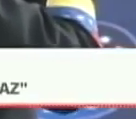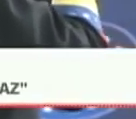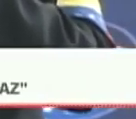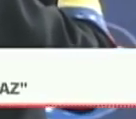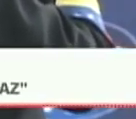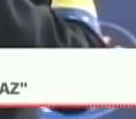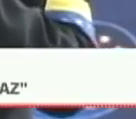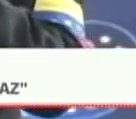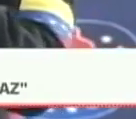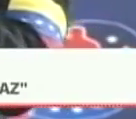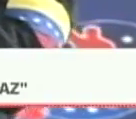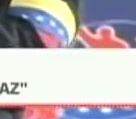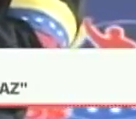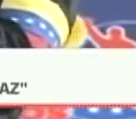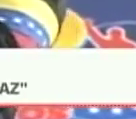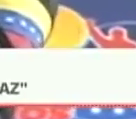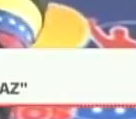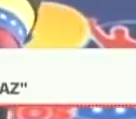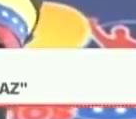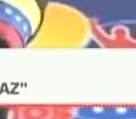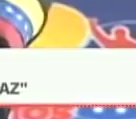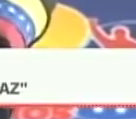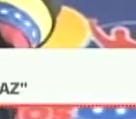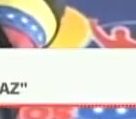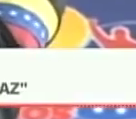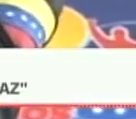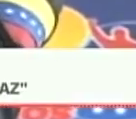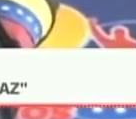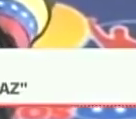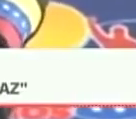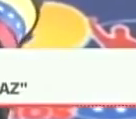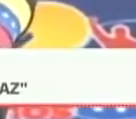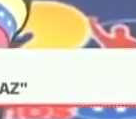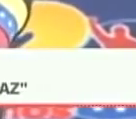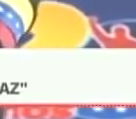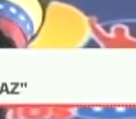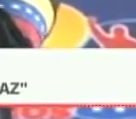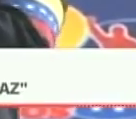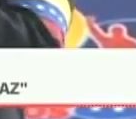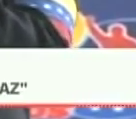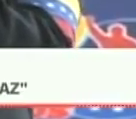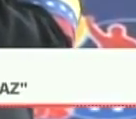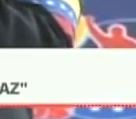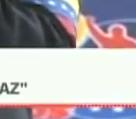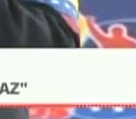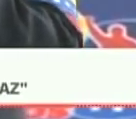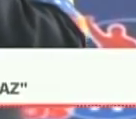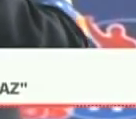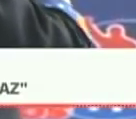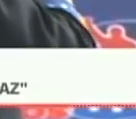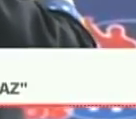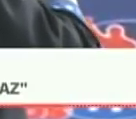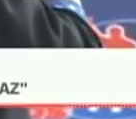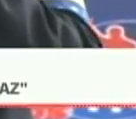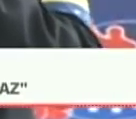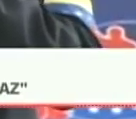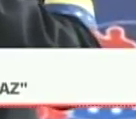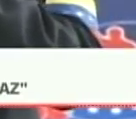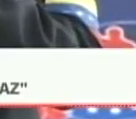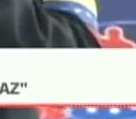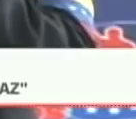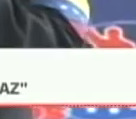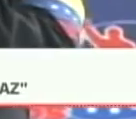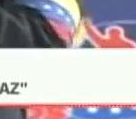y él se sorprendía también de saber que en todo el mundo apoyan la democracia venezolana y la